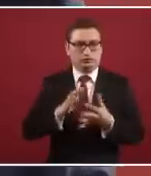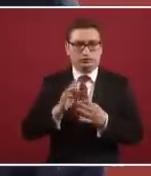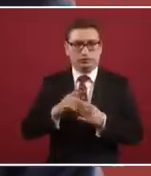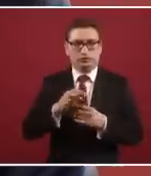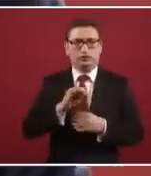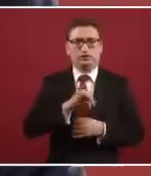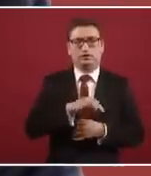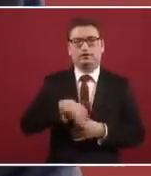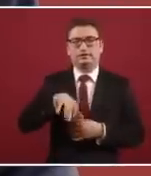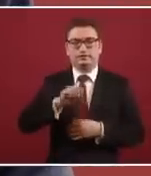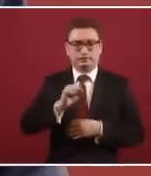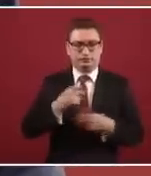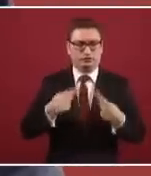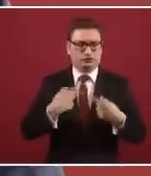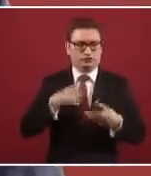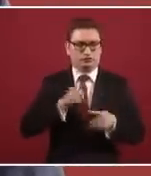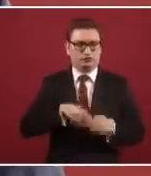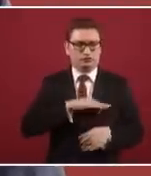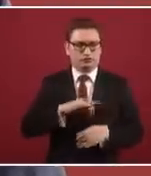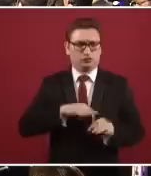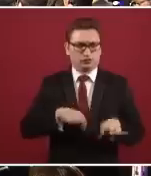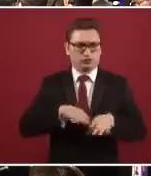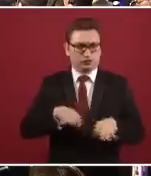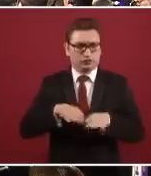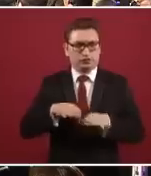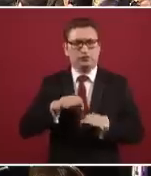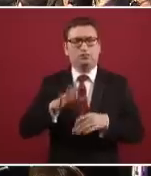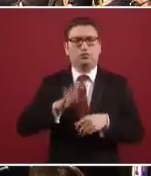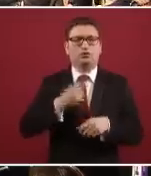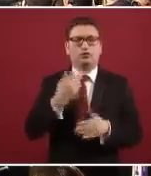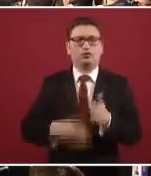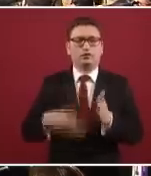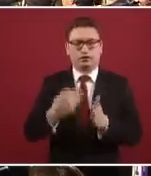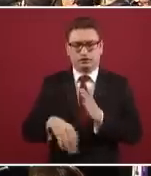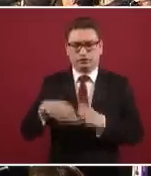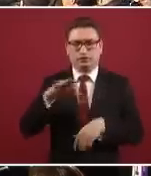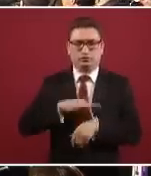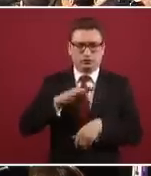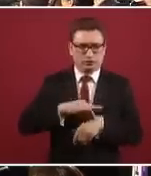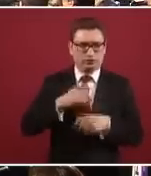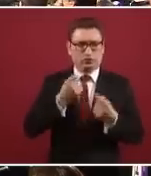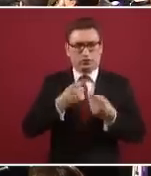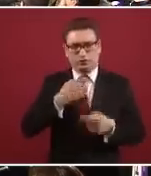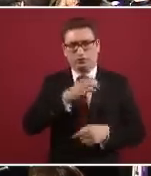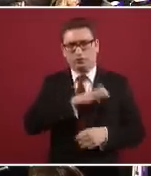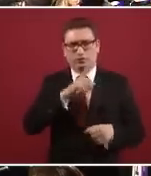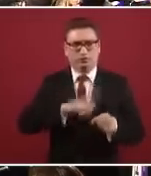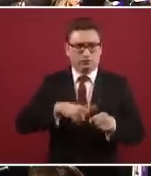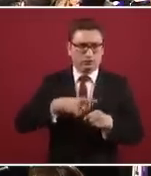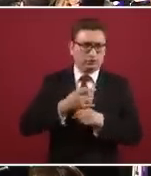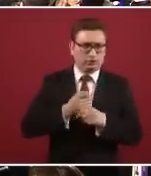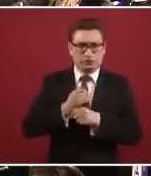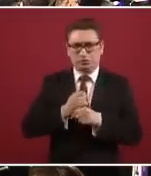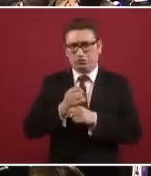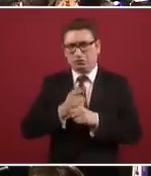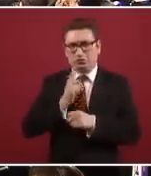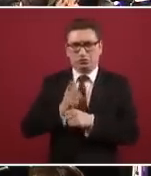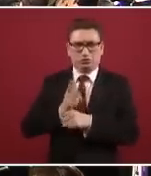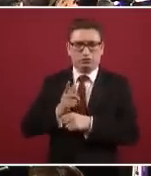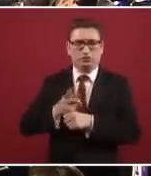IMSS, un déficit de médicos y un déficit de especialistas. Investigando, vimos